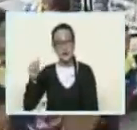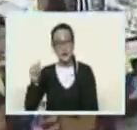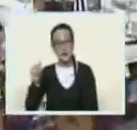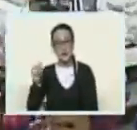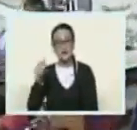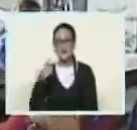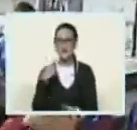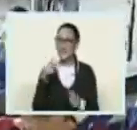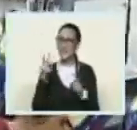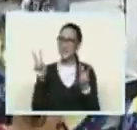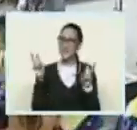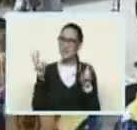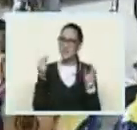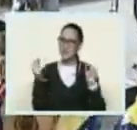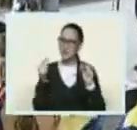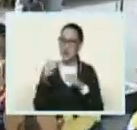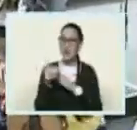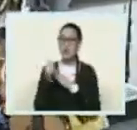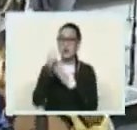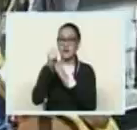el liderazgo,